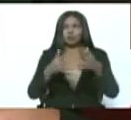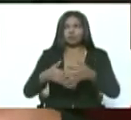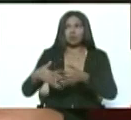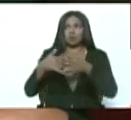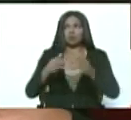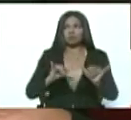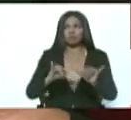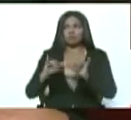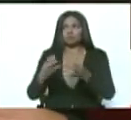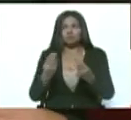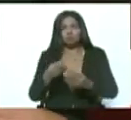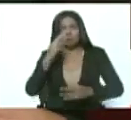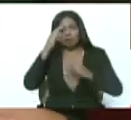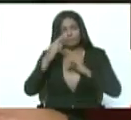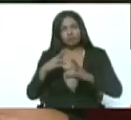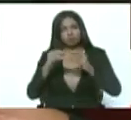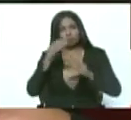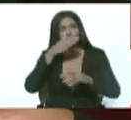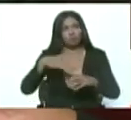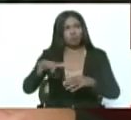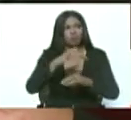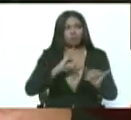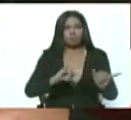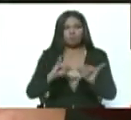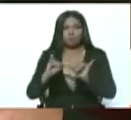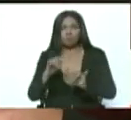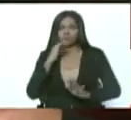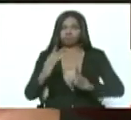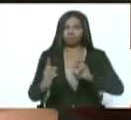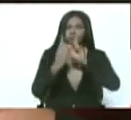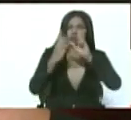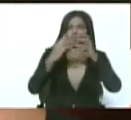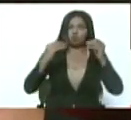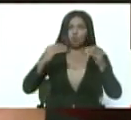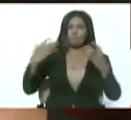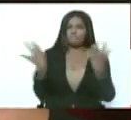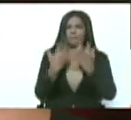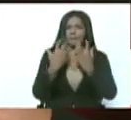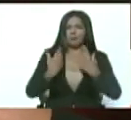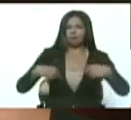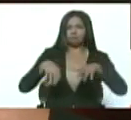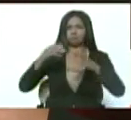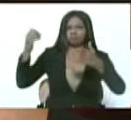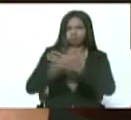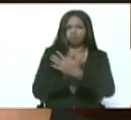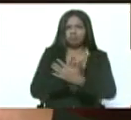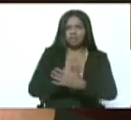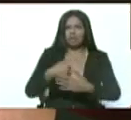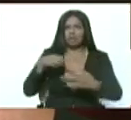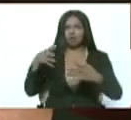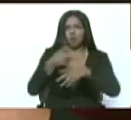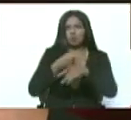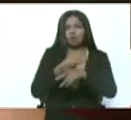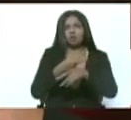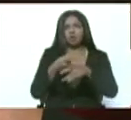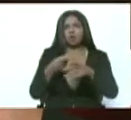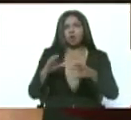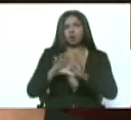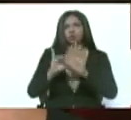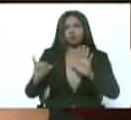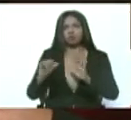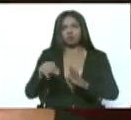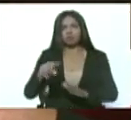mucho respeto siempre por el pueblo de Estados Unidos, al frente de un golpe de Estado para derrocar el gobierno constitucional